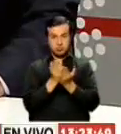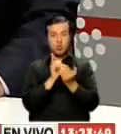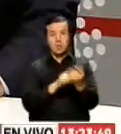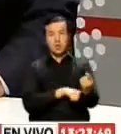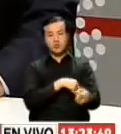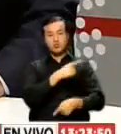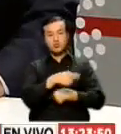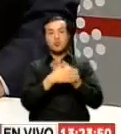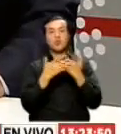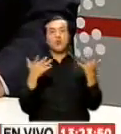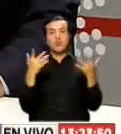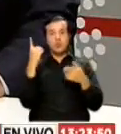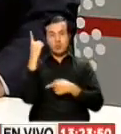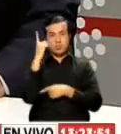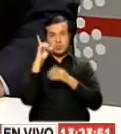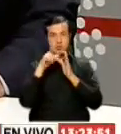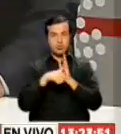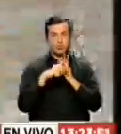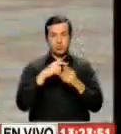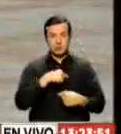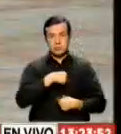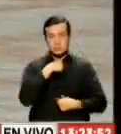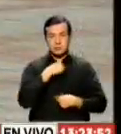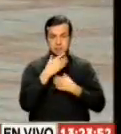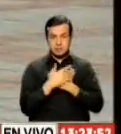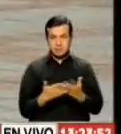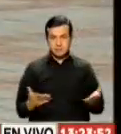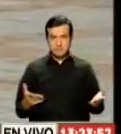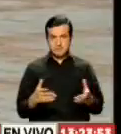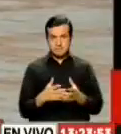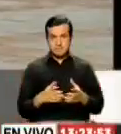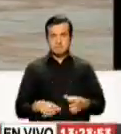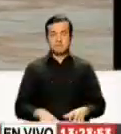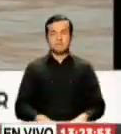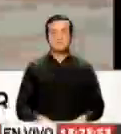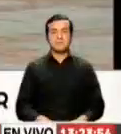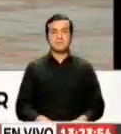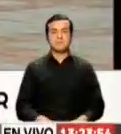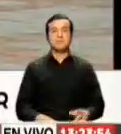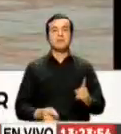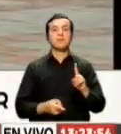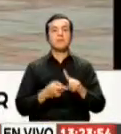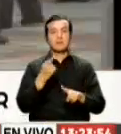tradicional ceremonia del minuto cívico. ¡Alumno!